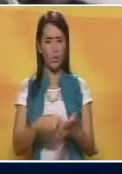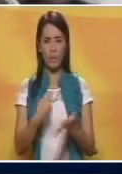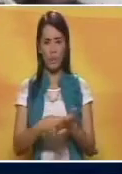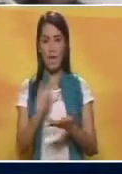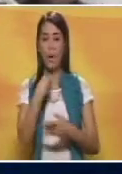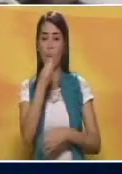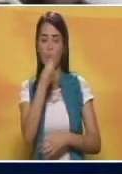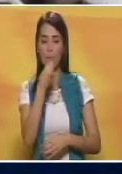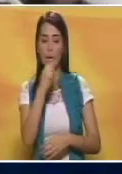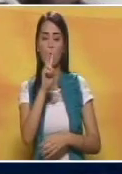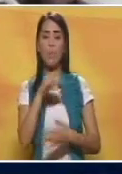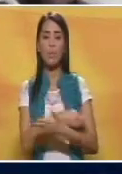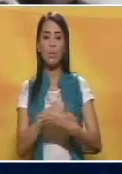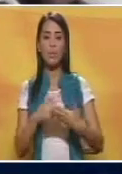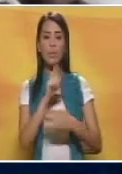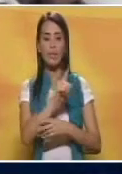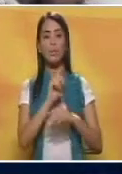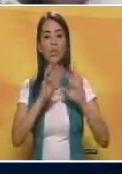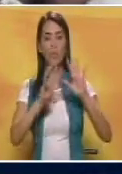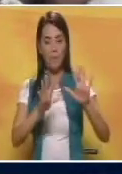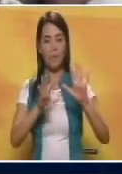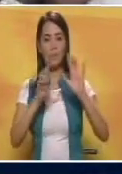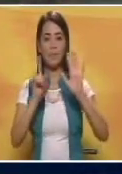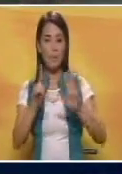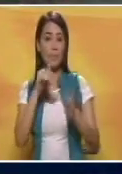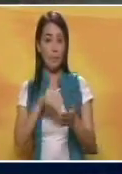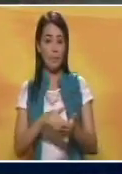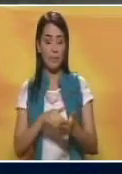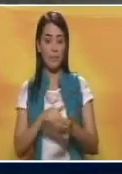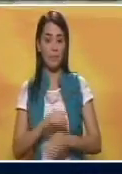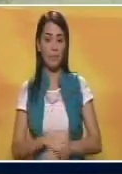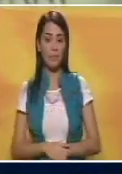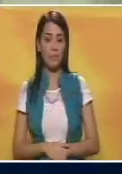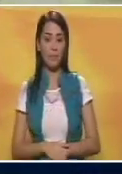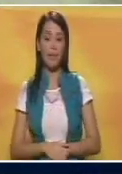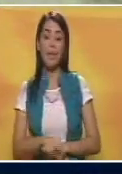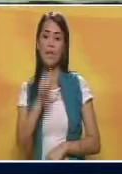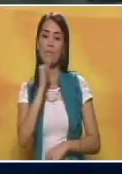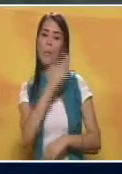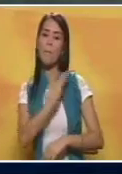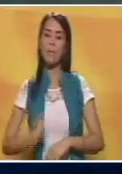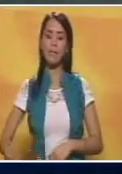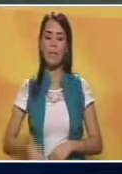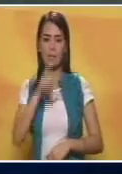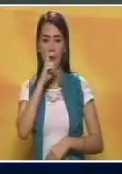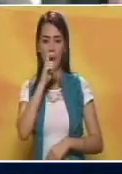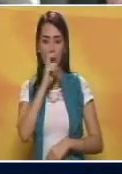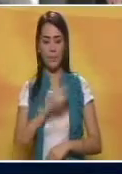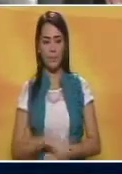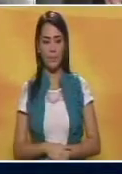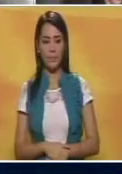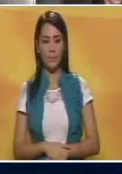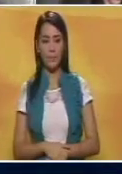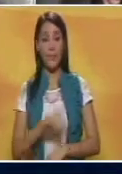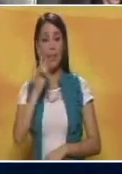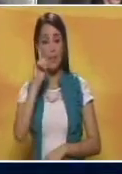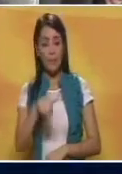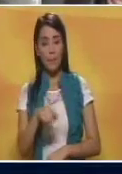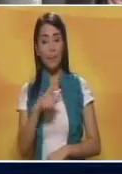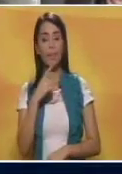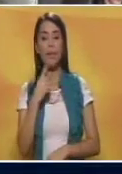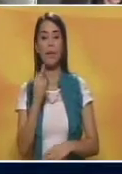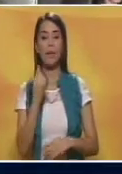en 2 millones 196 mil bolívares según la anunció el presidente de la república nicolás maduro igualmente serán